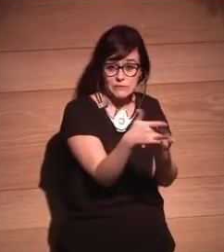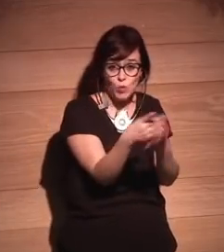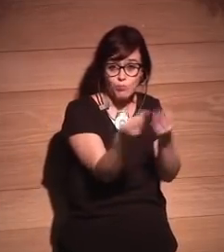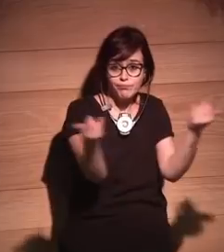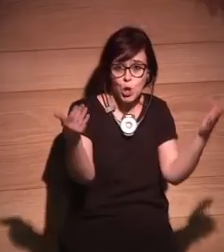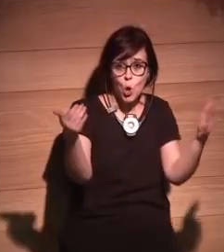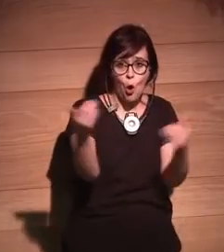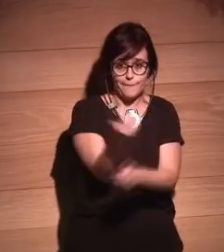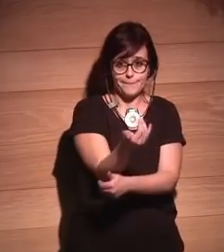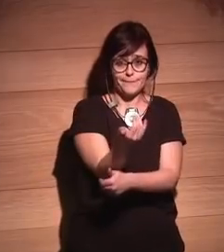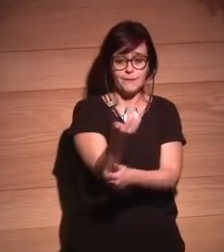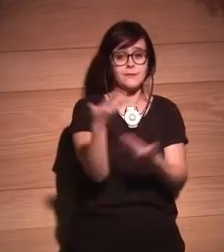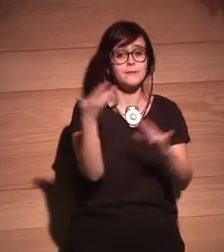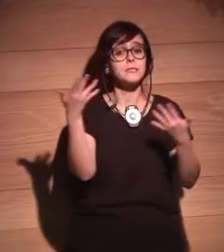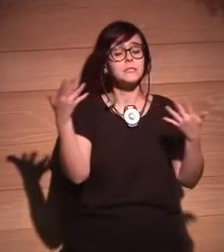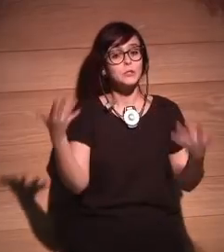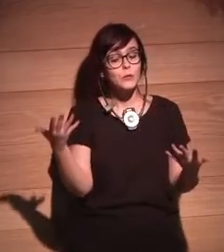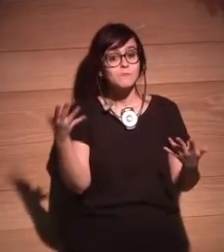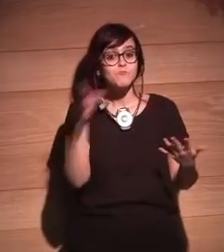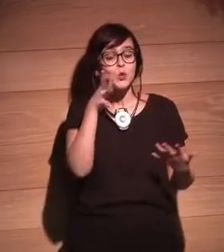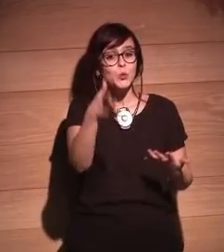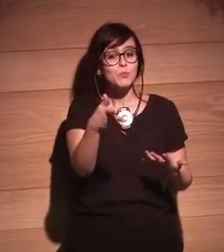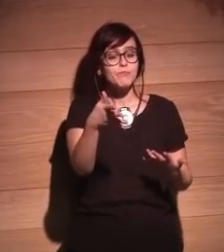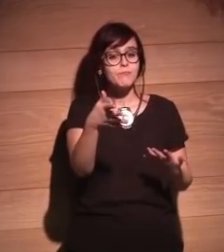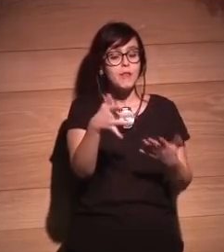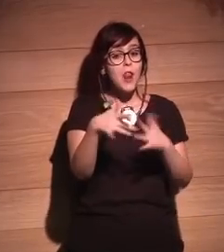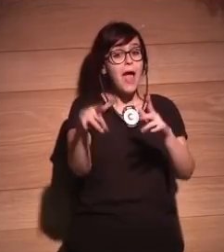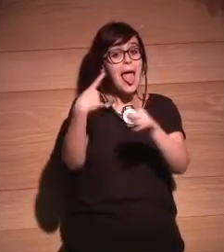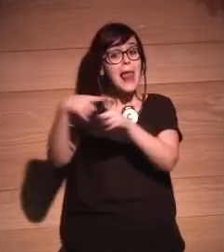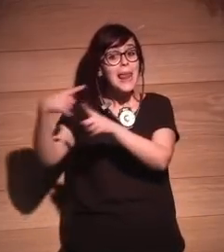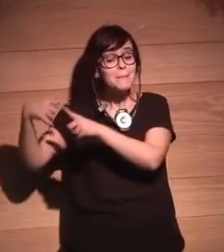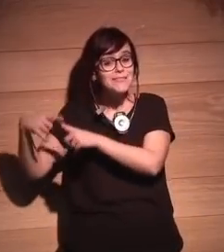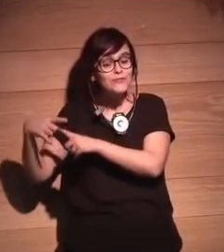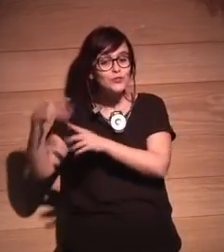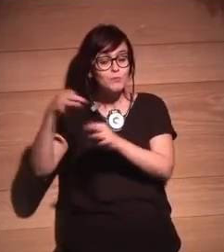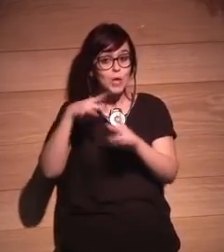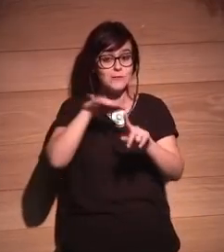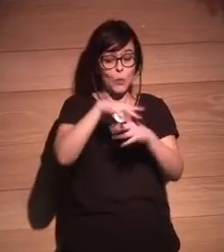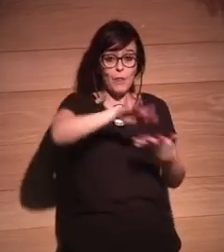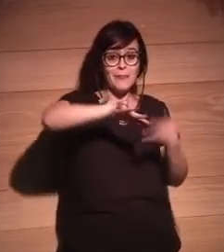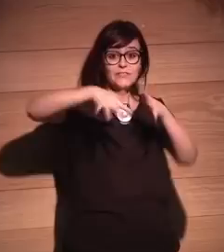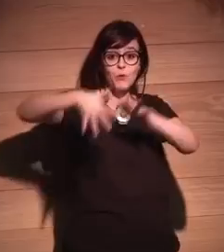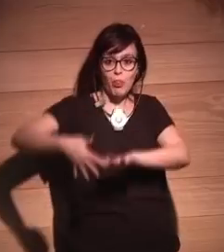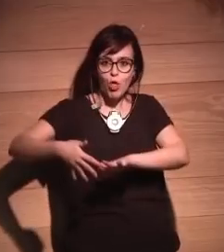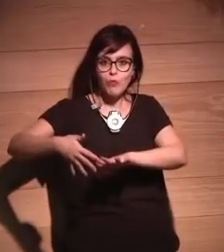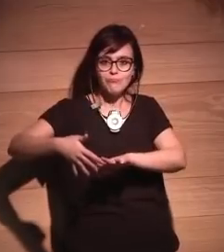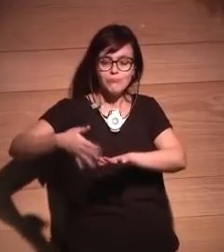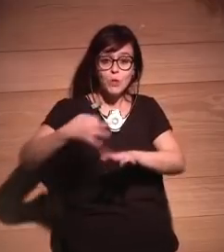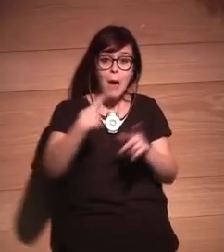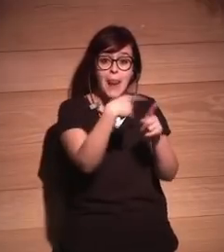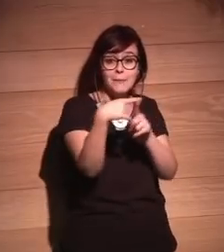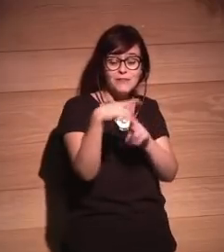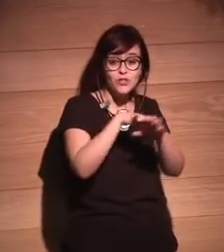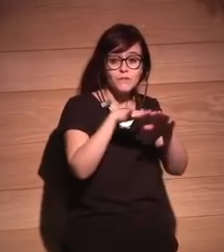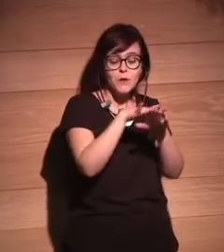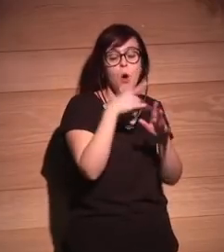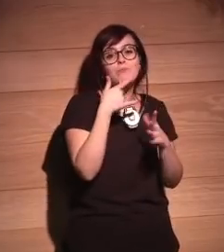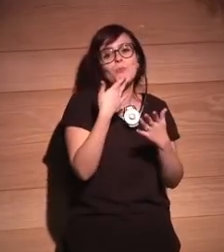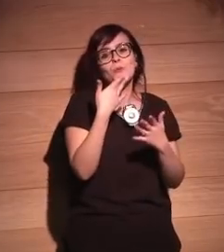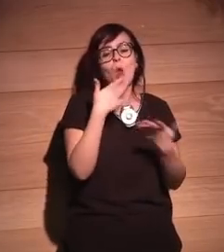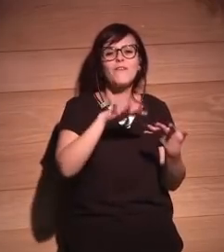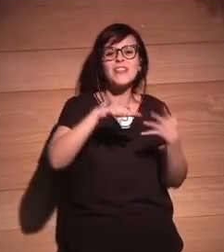casos no existen, porque no tienen los elementos que necesita una transformación. Una transformación que podemos llamar